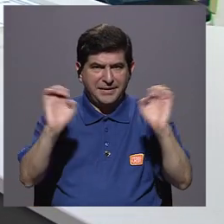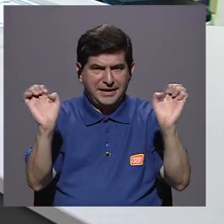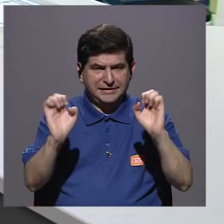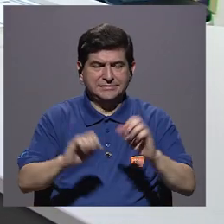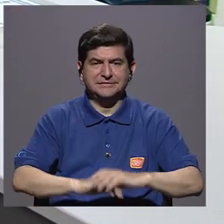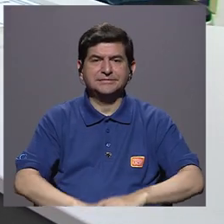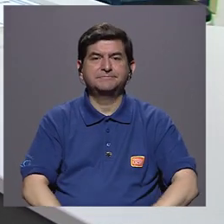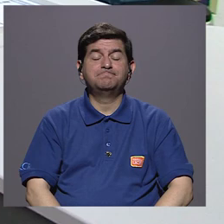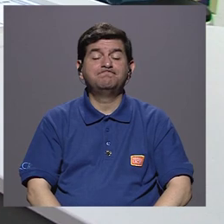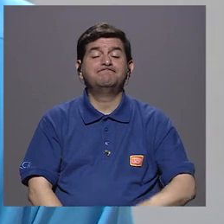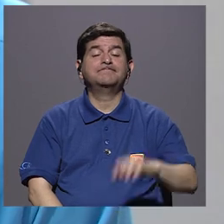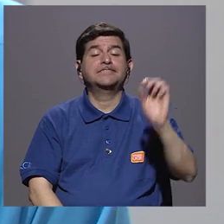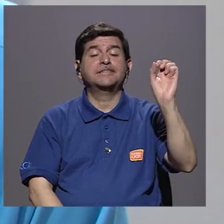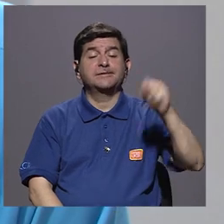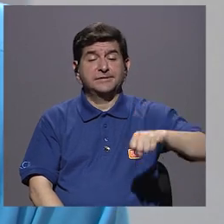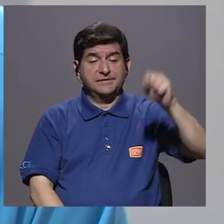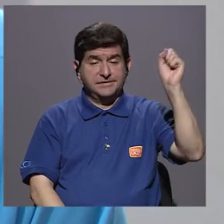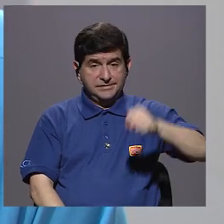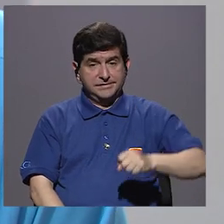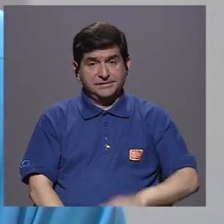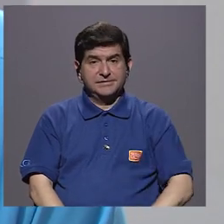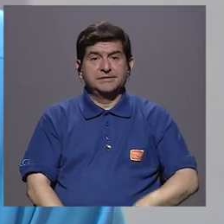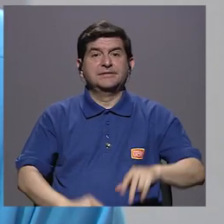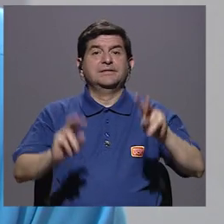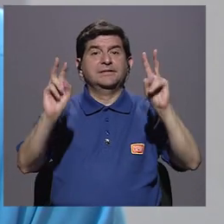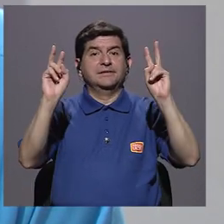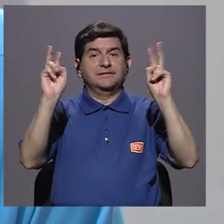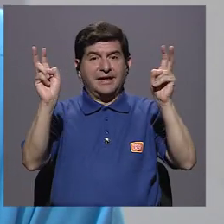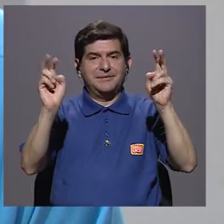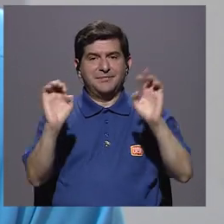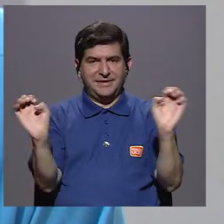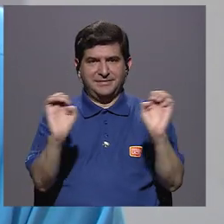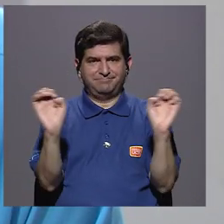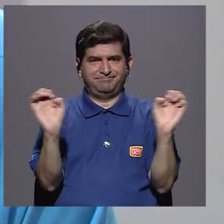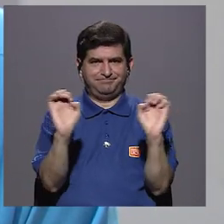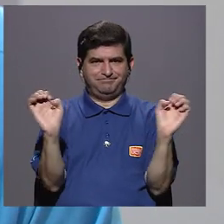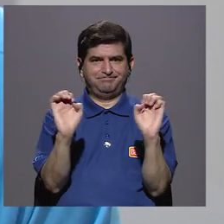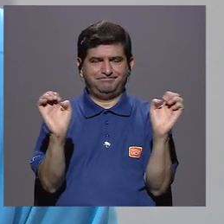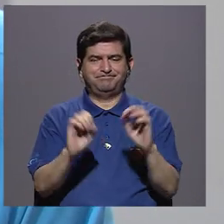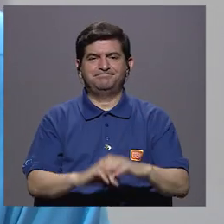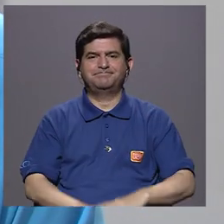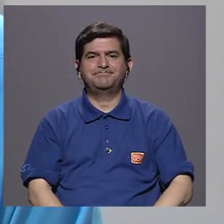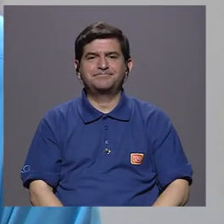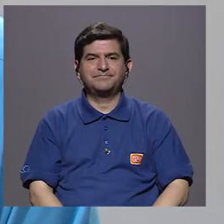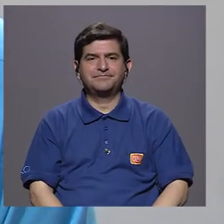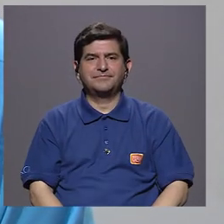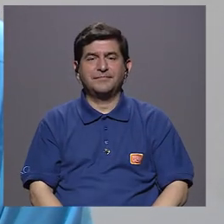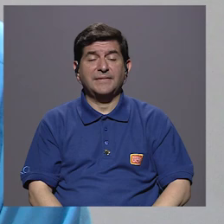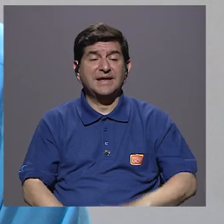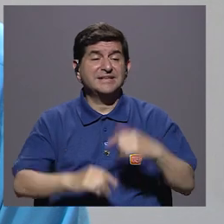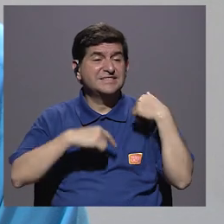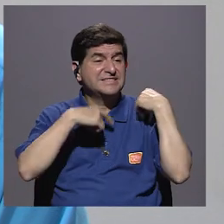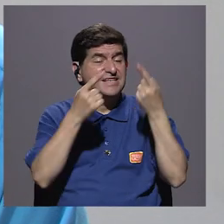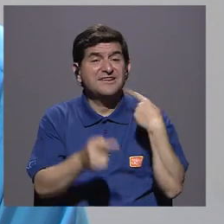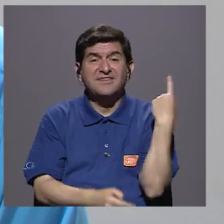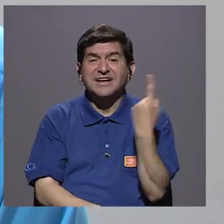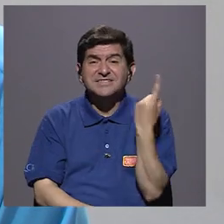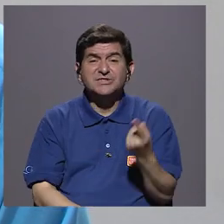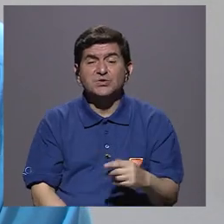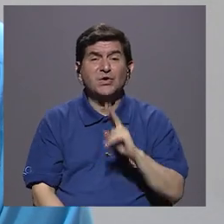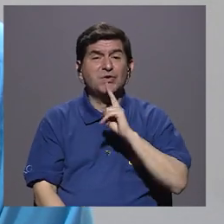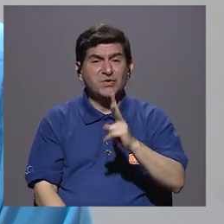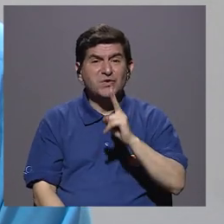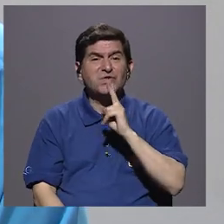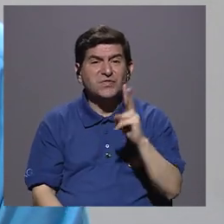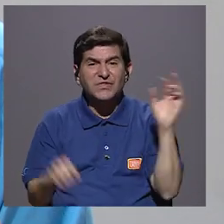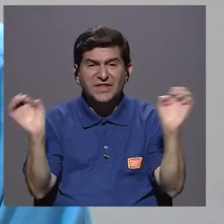emergencias. Sí, tenemos el tema de las emergencias, ¿verdad? Y este es que se debe acudir únicamente